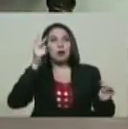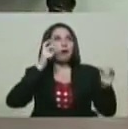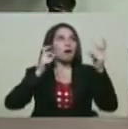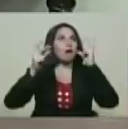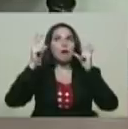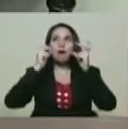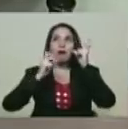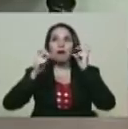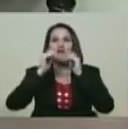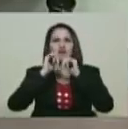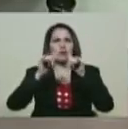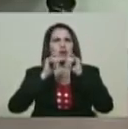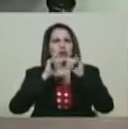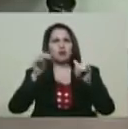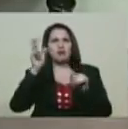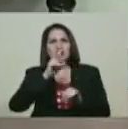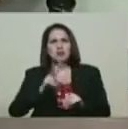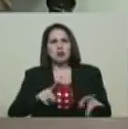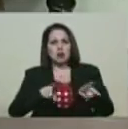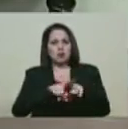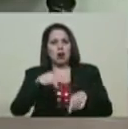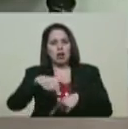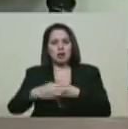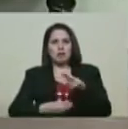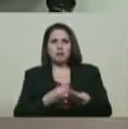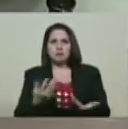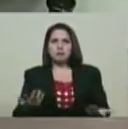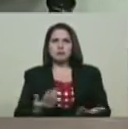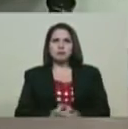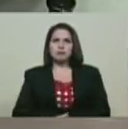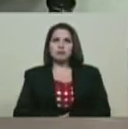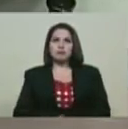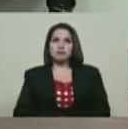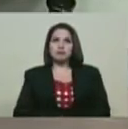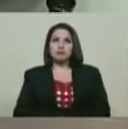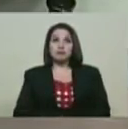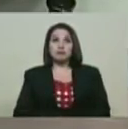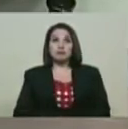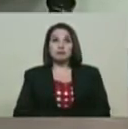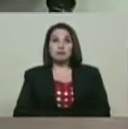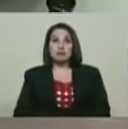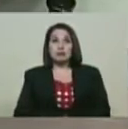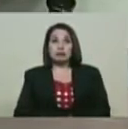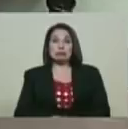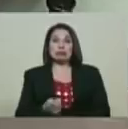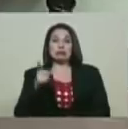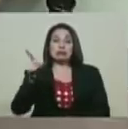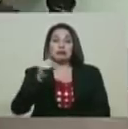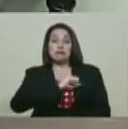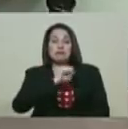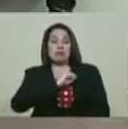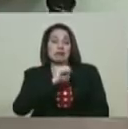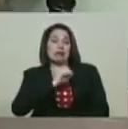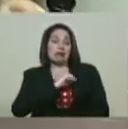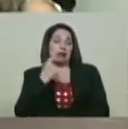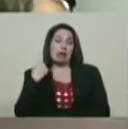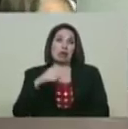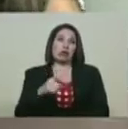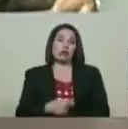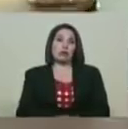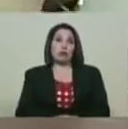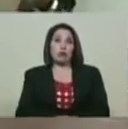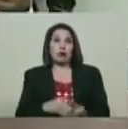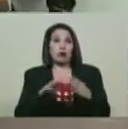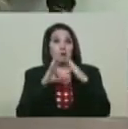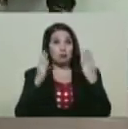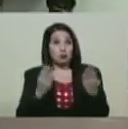escuchando noticias de Venezuela como que estuviera en Venezuela. Nos tienen terror, nos tienen pánico en el mundo.